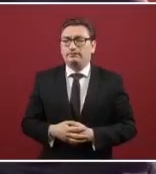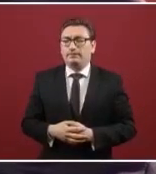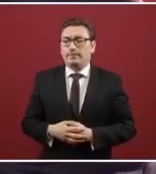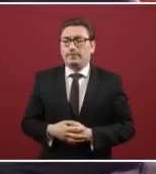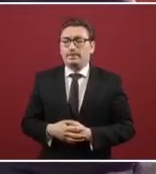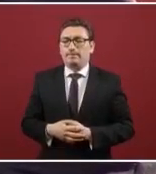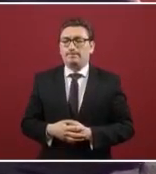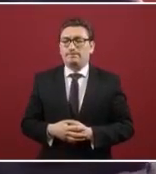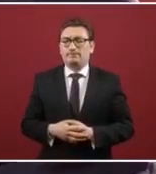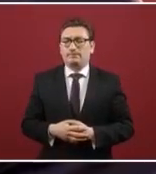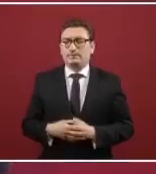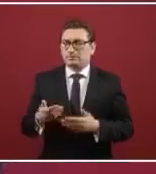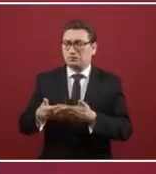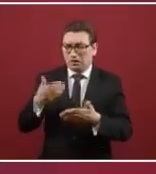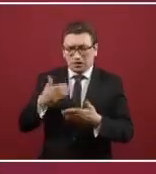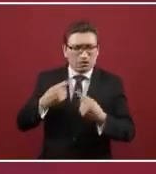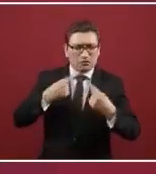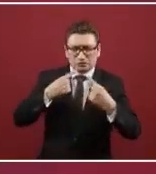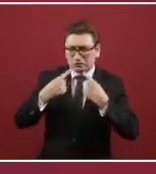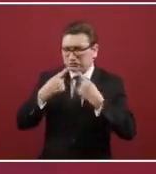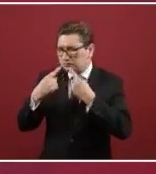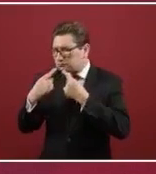que se discuta,